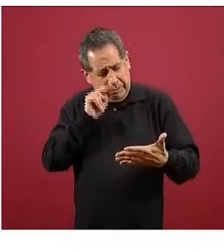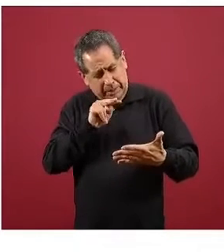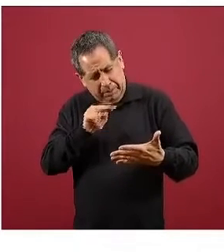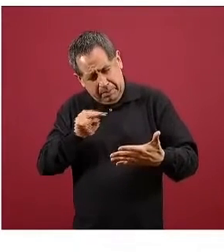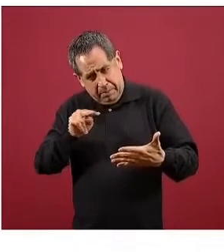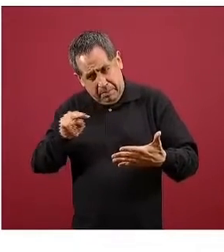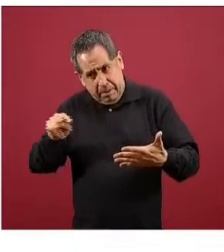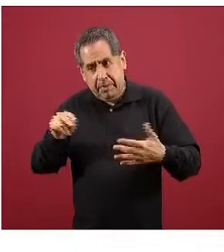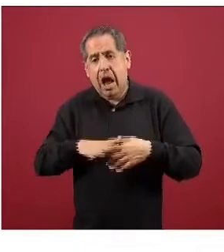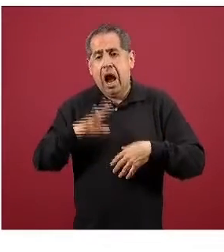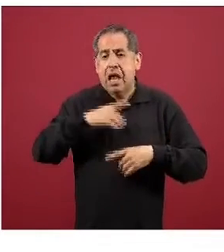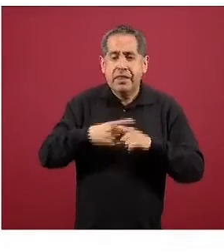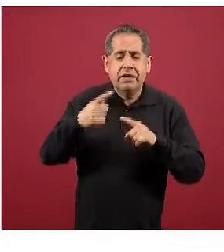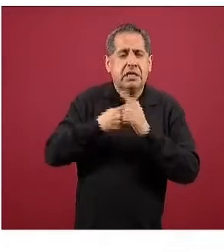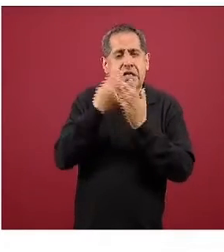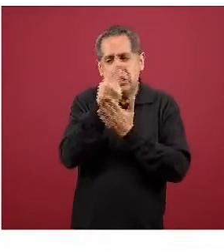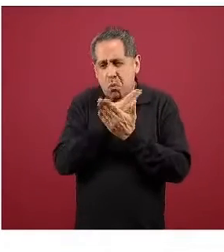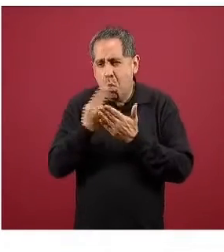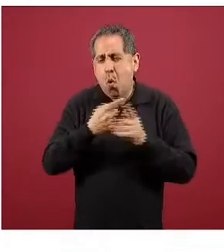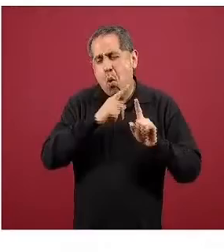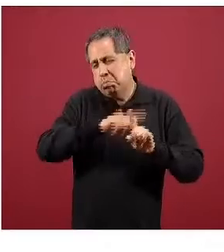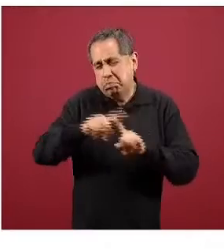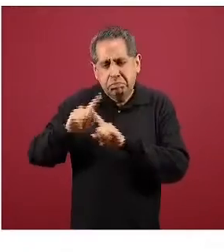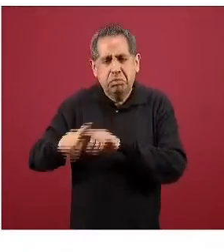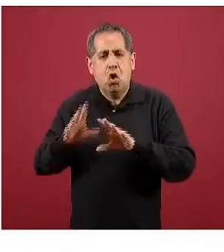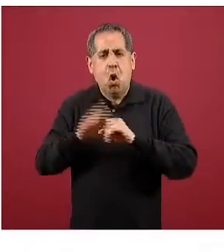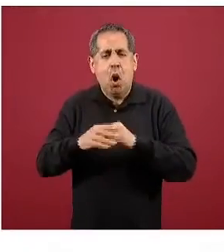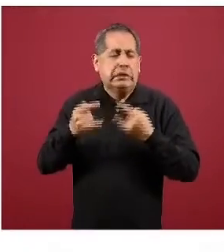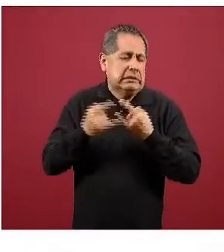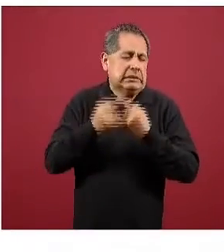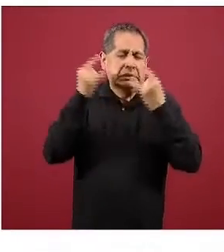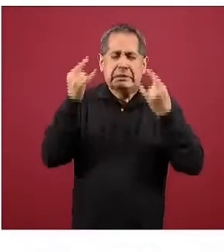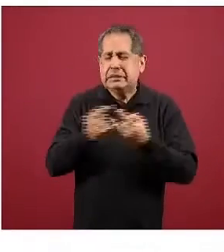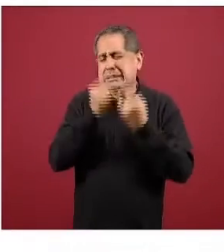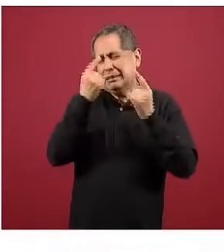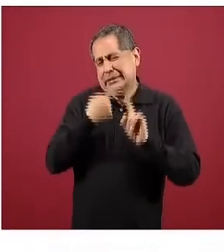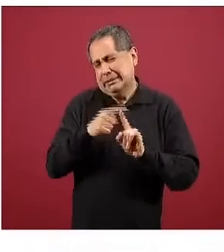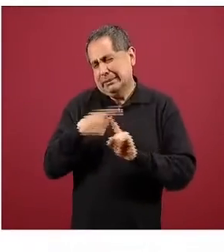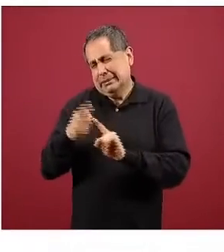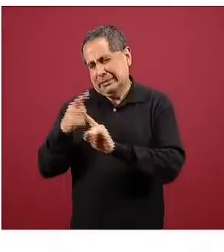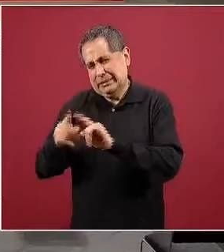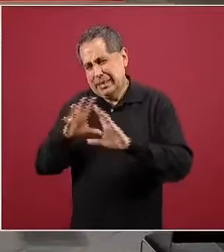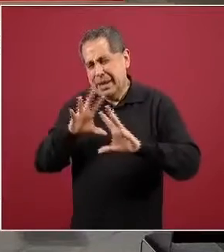tenemos también obras pictóricas, el portal de miles de historias y muchas otras